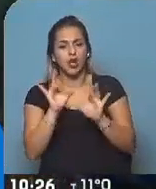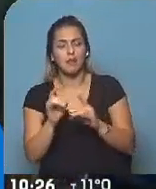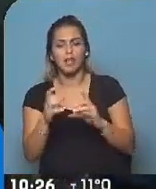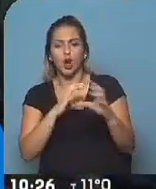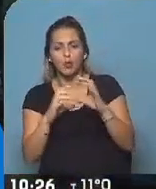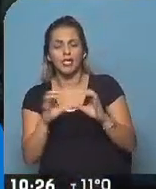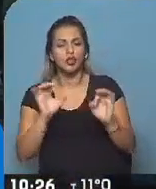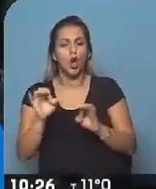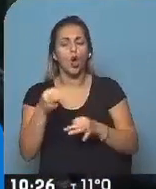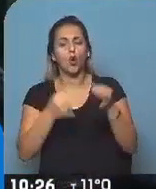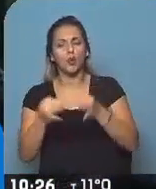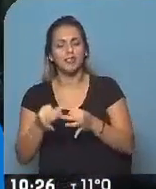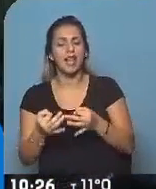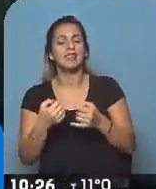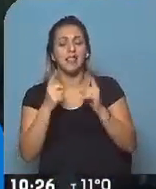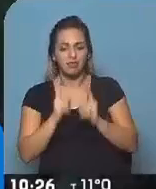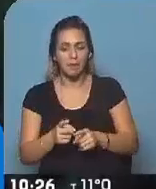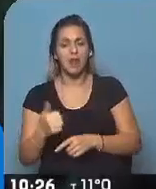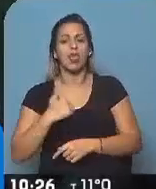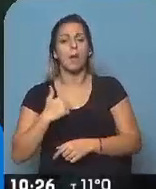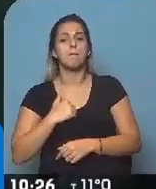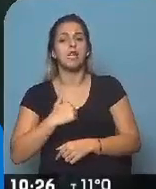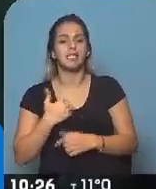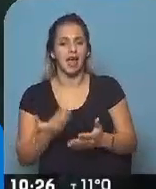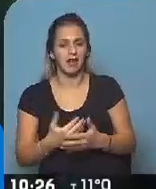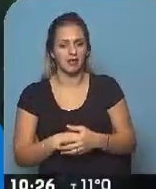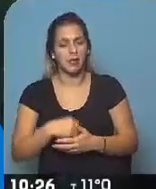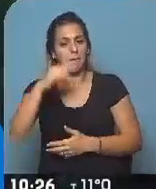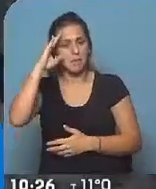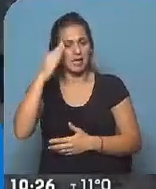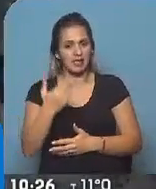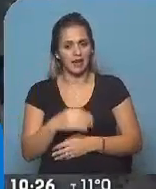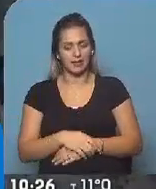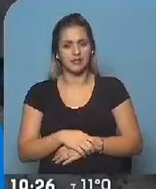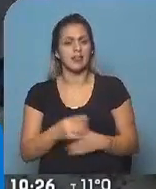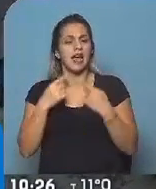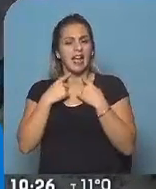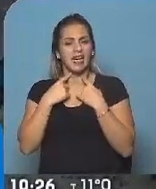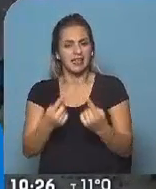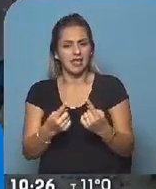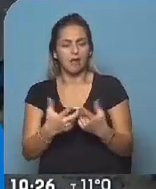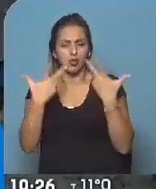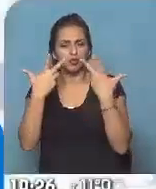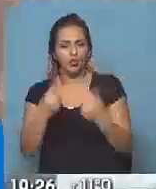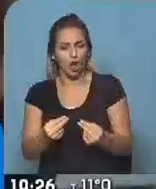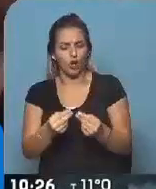o judiciales, sino también militares. Gritamos con convicción: